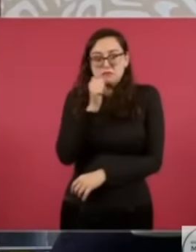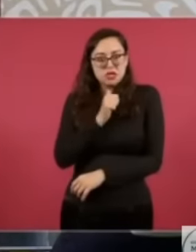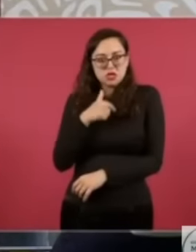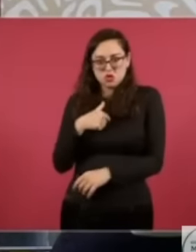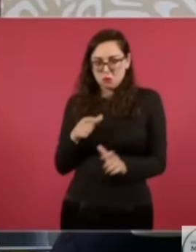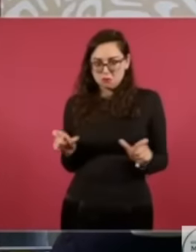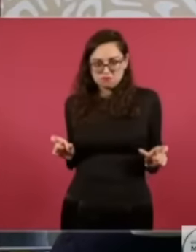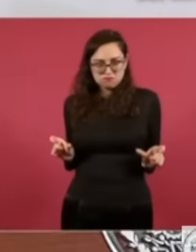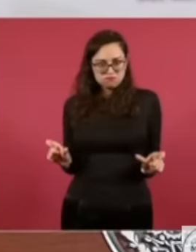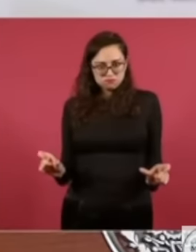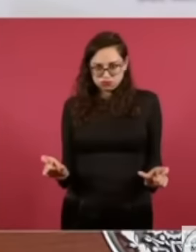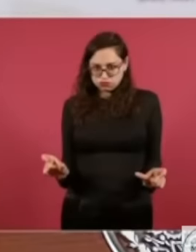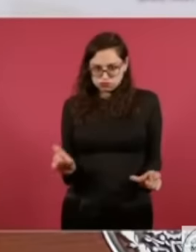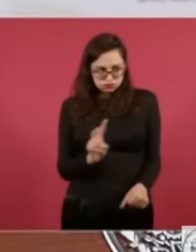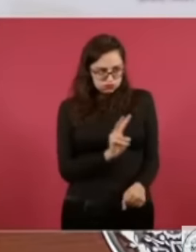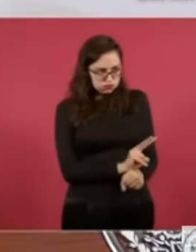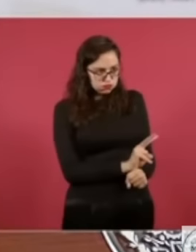Entonces,